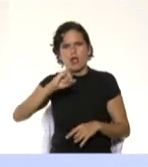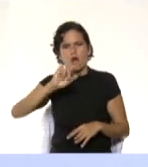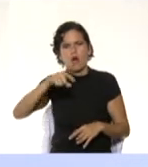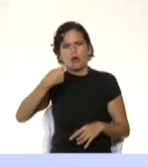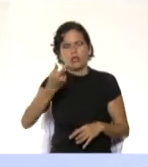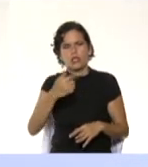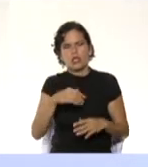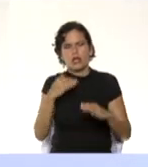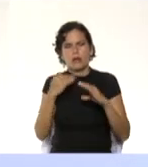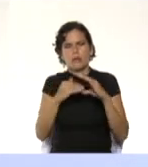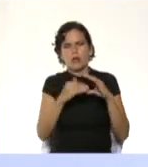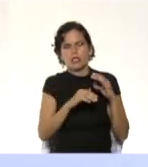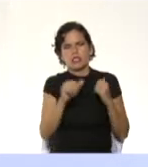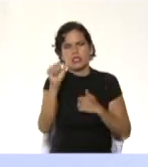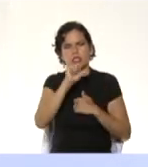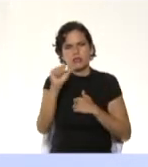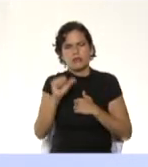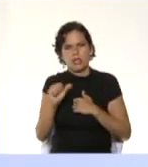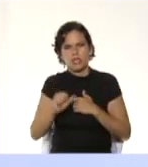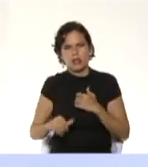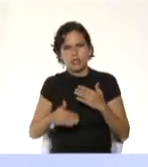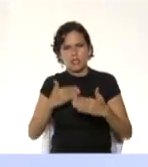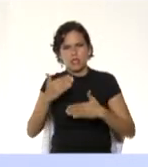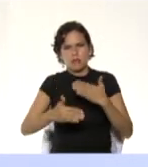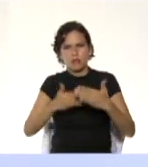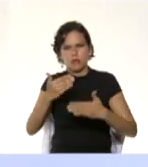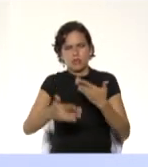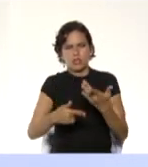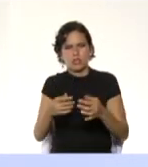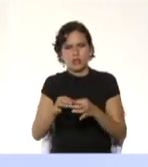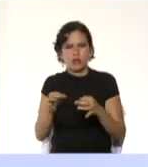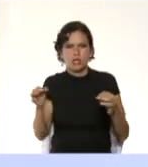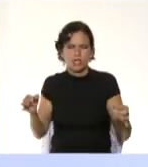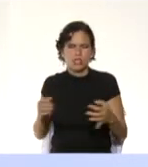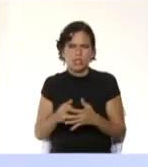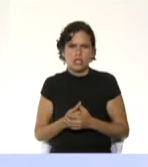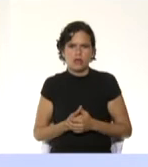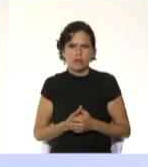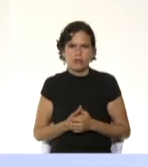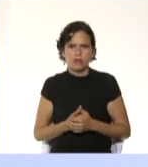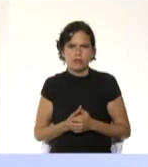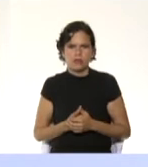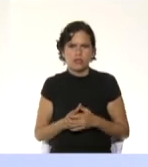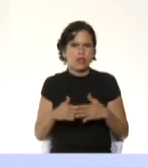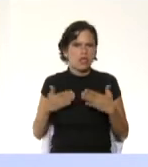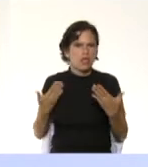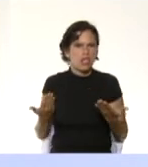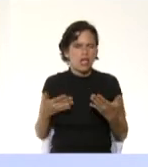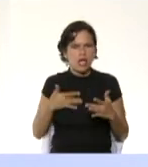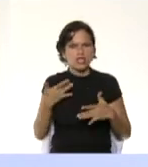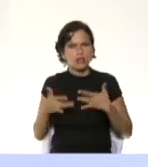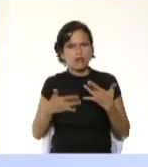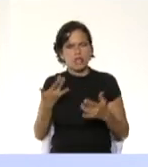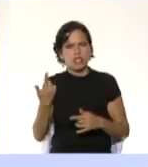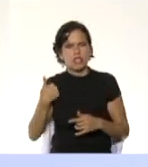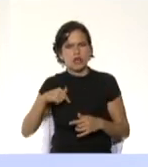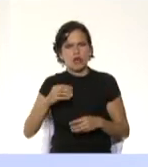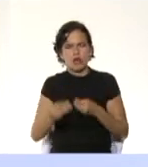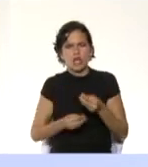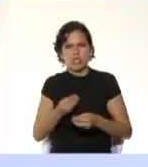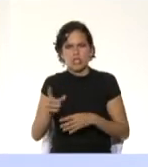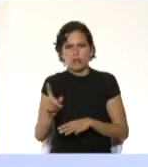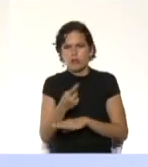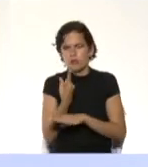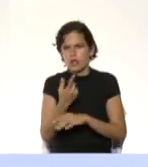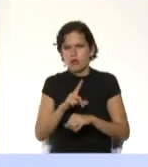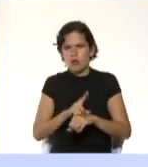proceso que estamos a distancia. Entonces, ¿qué actividades debo realizar primero a la hora de elaborar esas